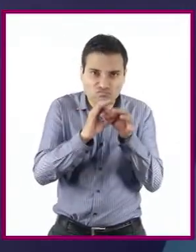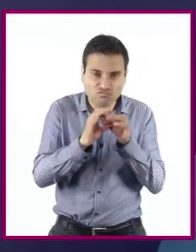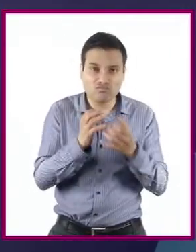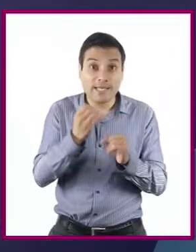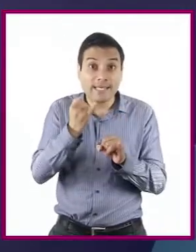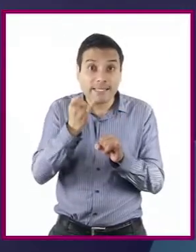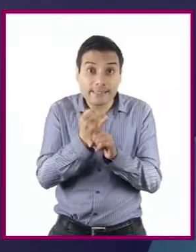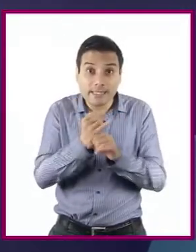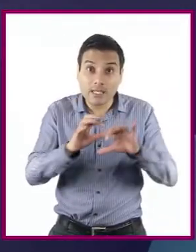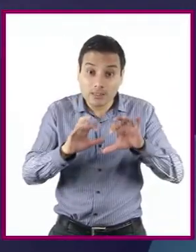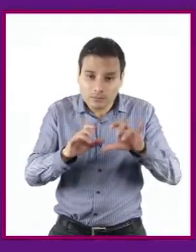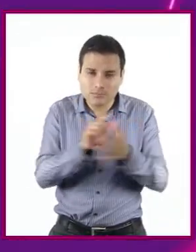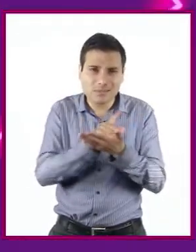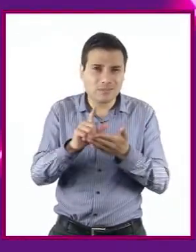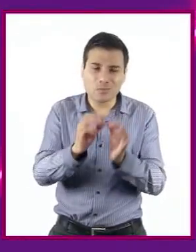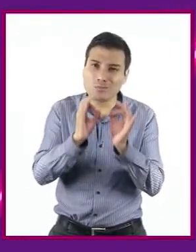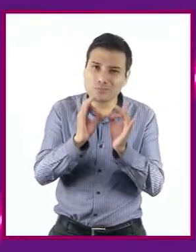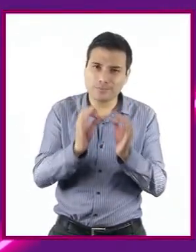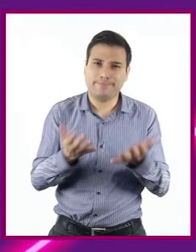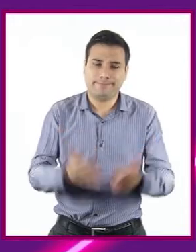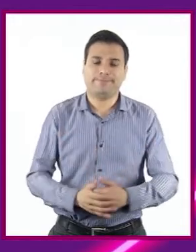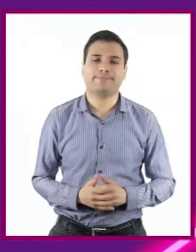y libres de discriminación.